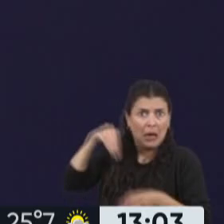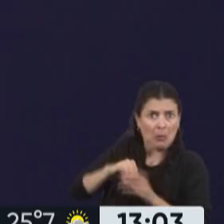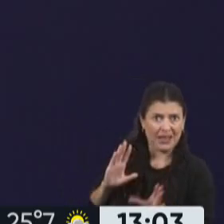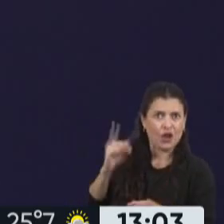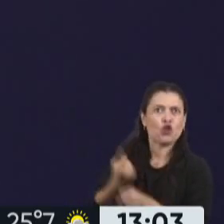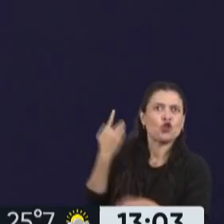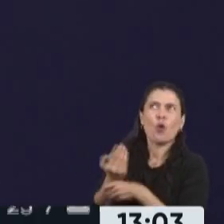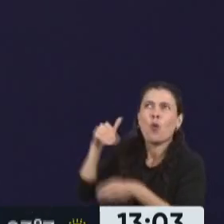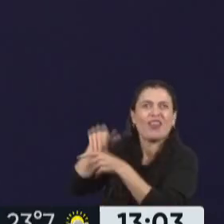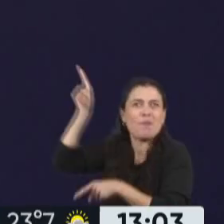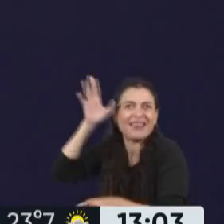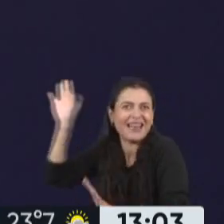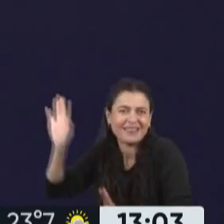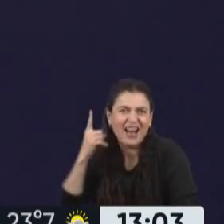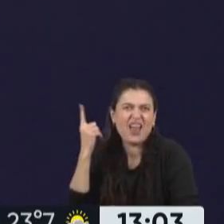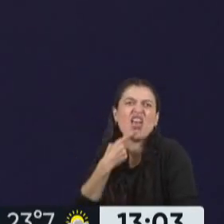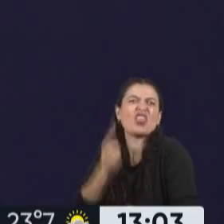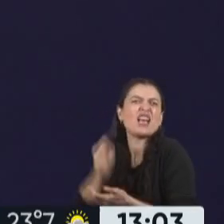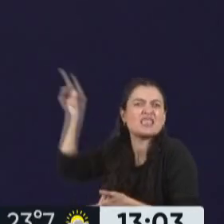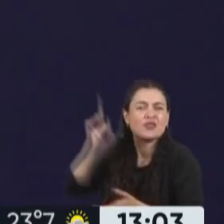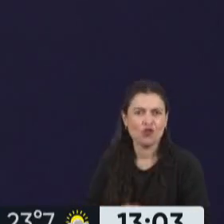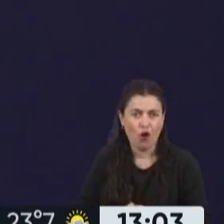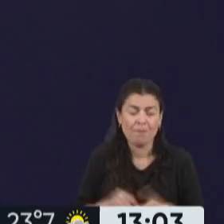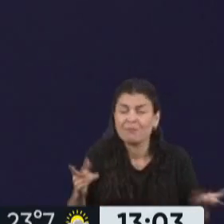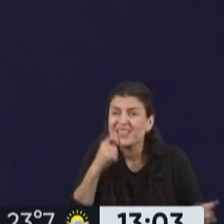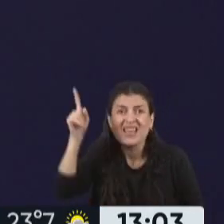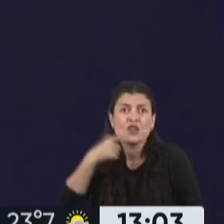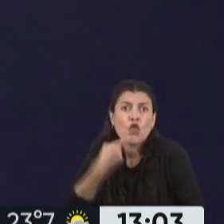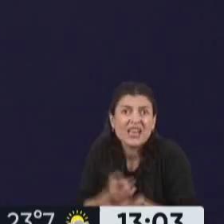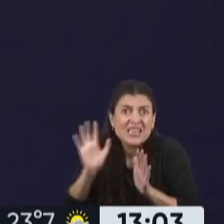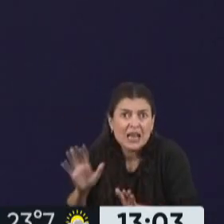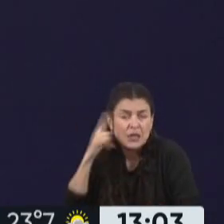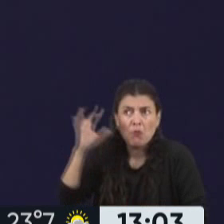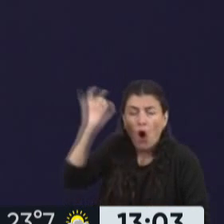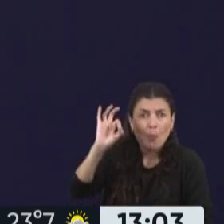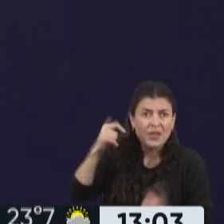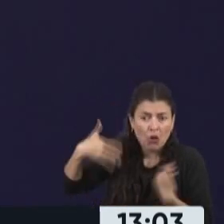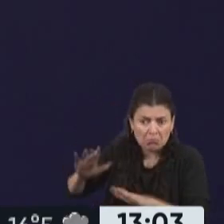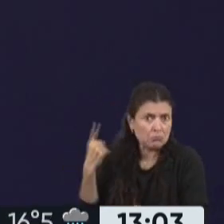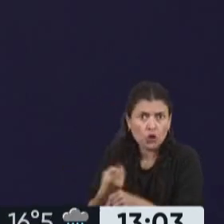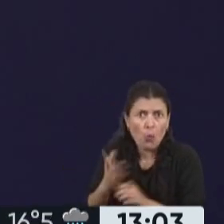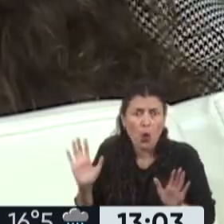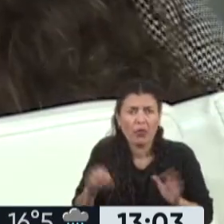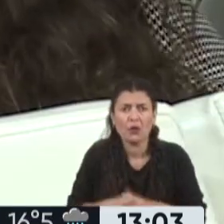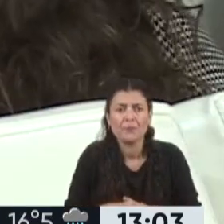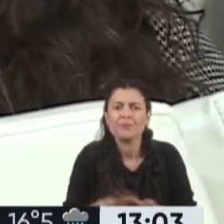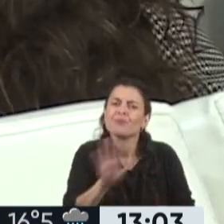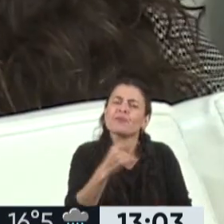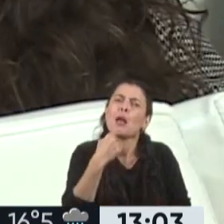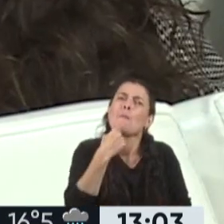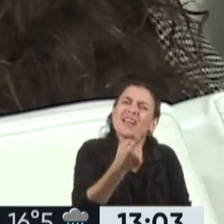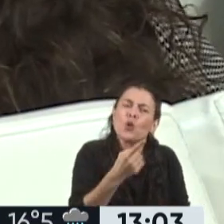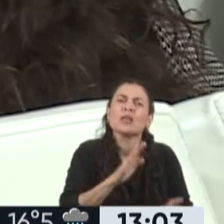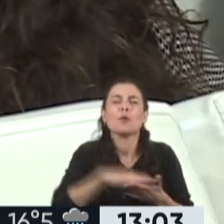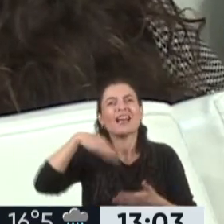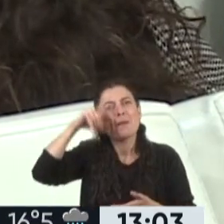argentino, nosotros no hacemos ninguna opinión, al menos en un principio. La consulta es porque Meloni